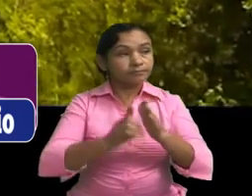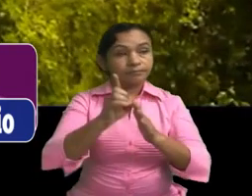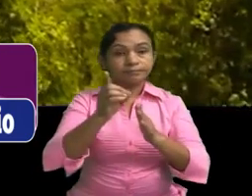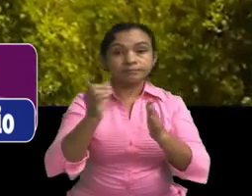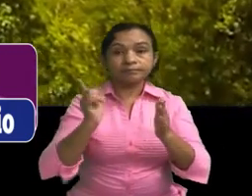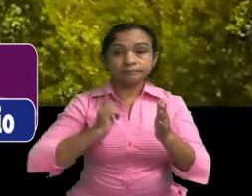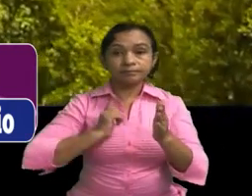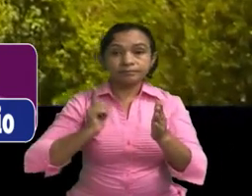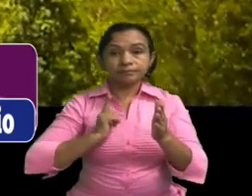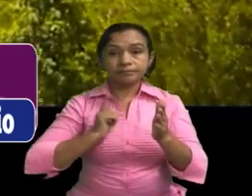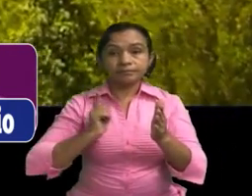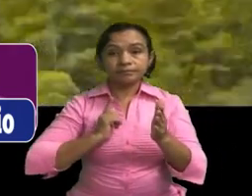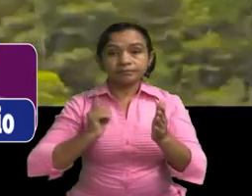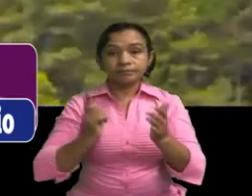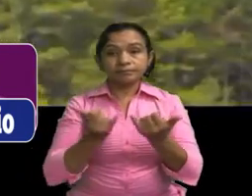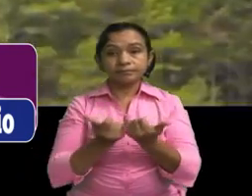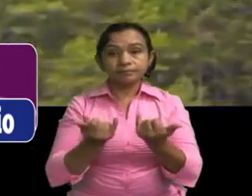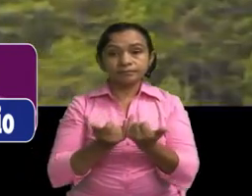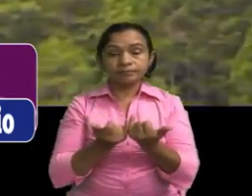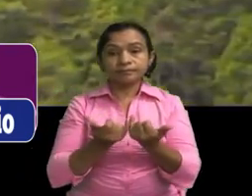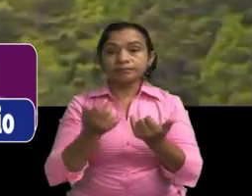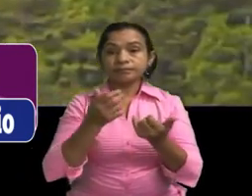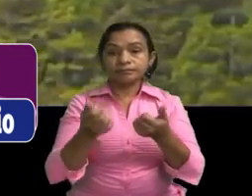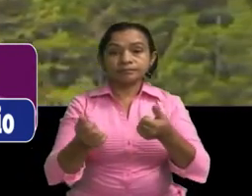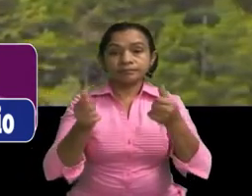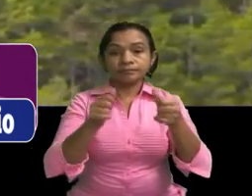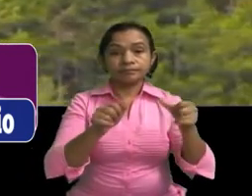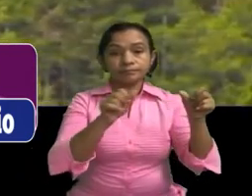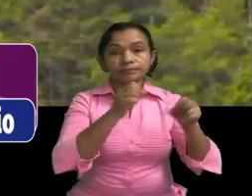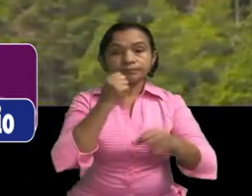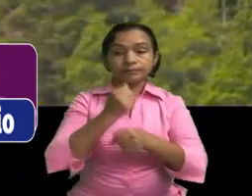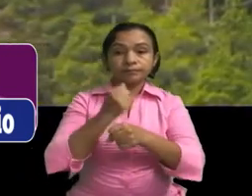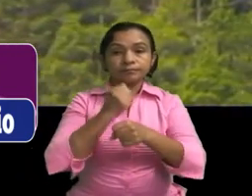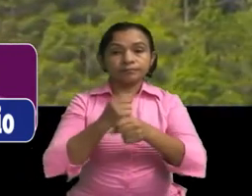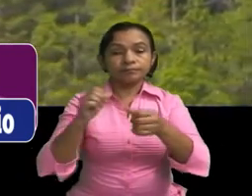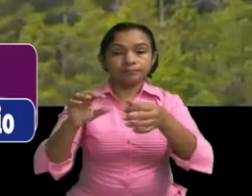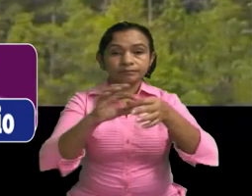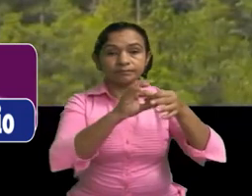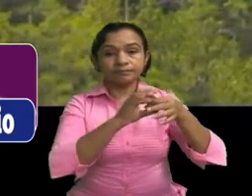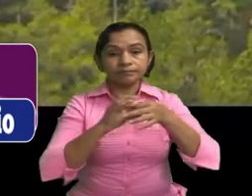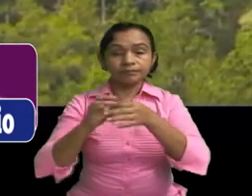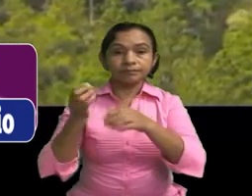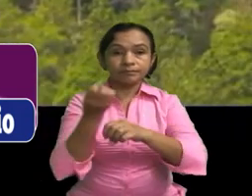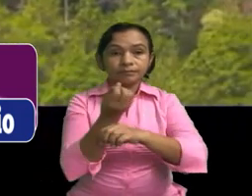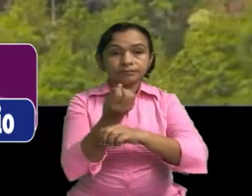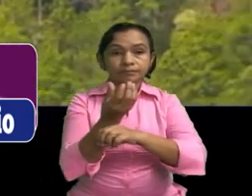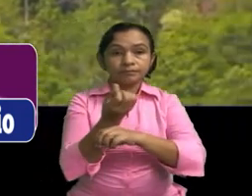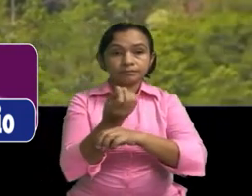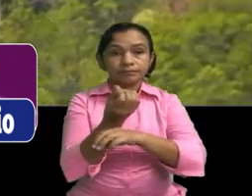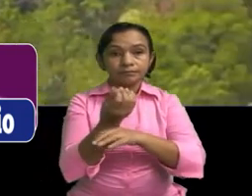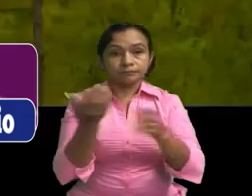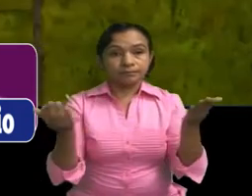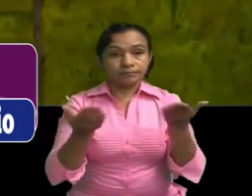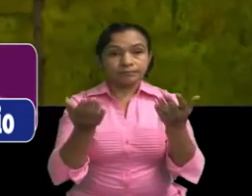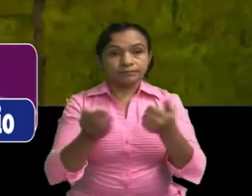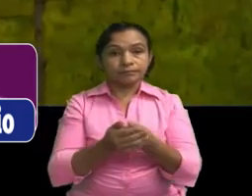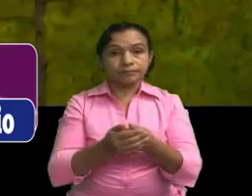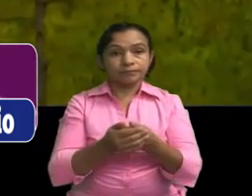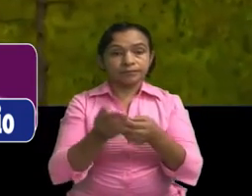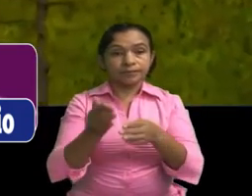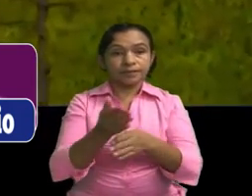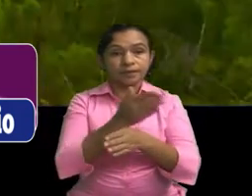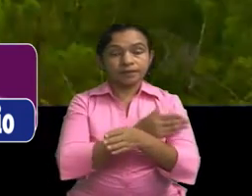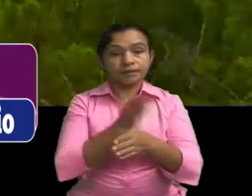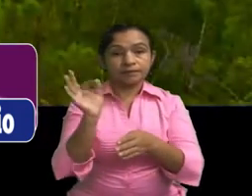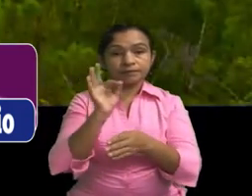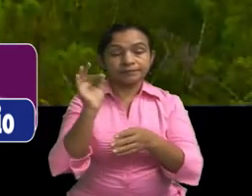llegamos y armonizamos y trabajamos en conjunto con las alcaldías, No, porque como, si históricamente además esa ha sido su forma